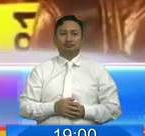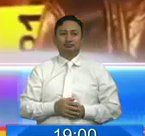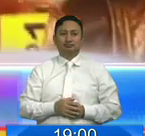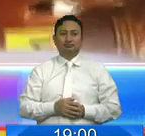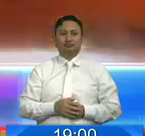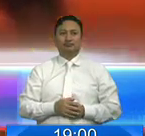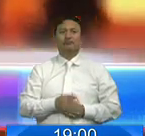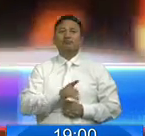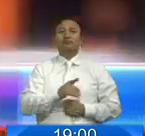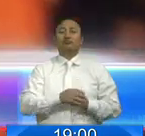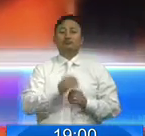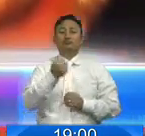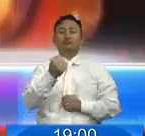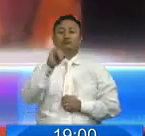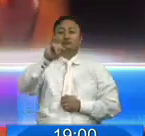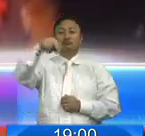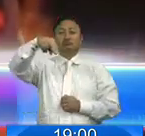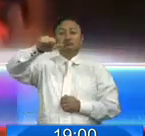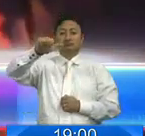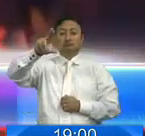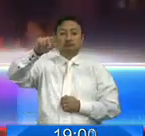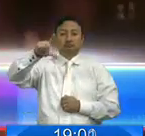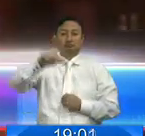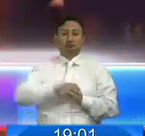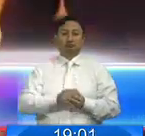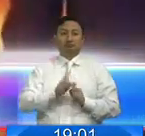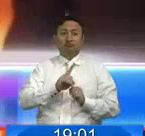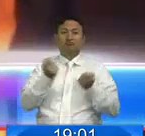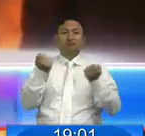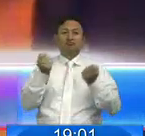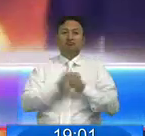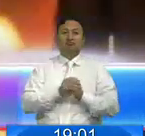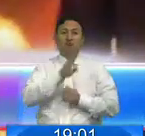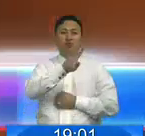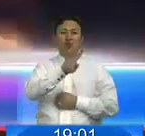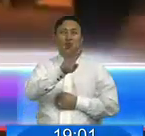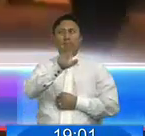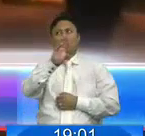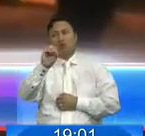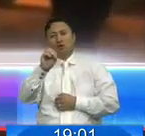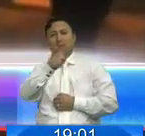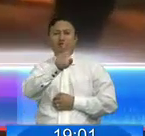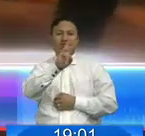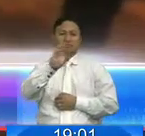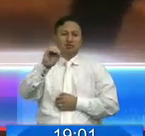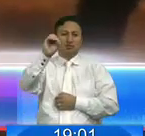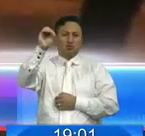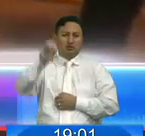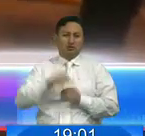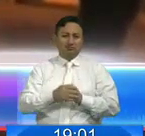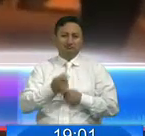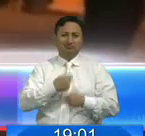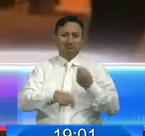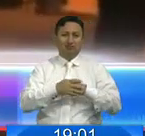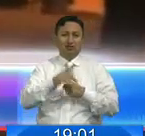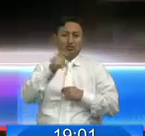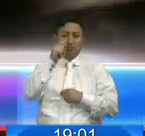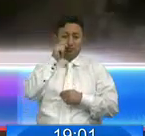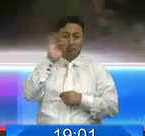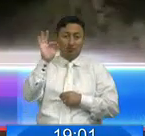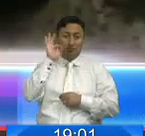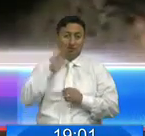El cartel de Sinaloa, que fue dirigido por Guzmán, controla alrededor del 40 al 60% del comercio de drogas en